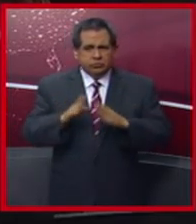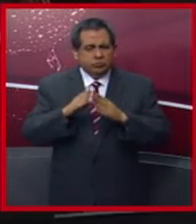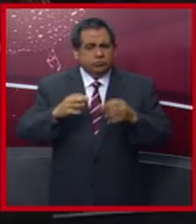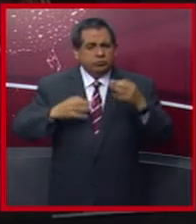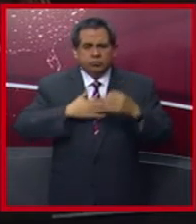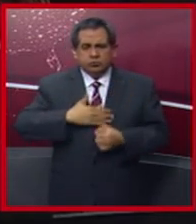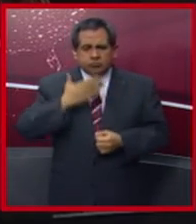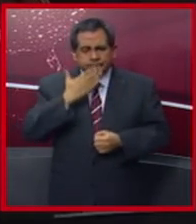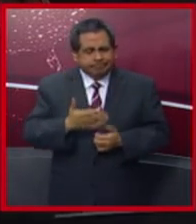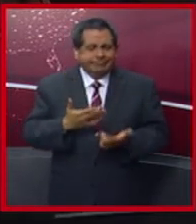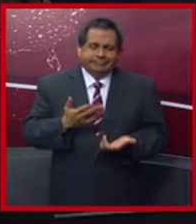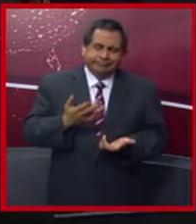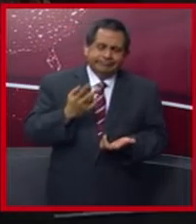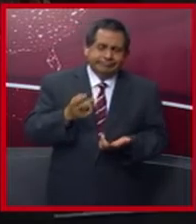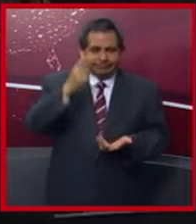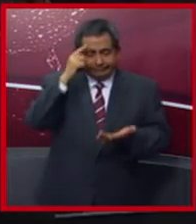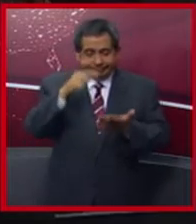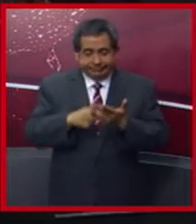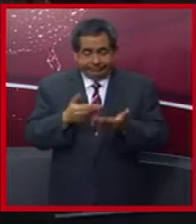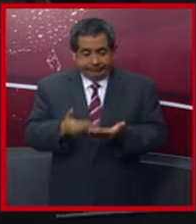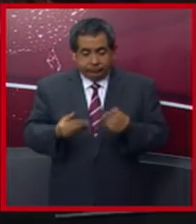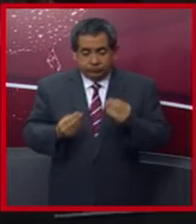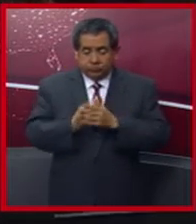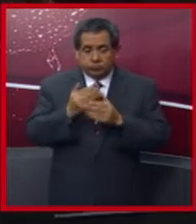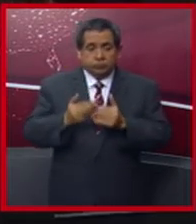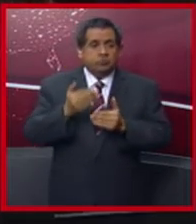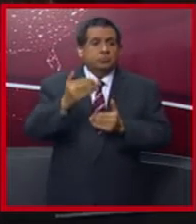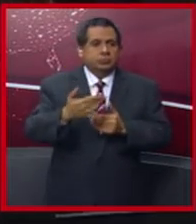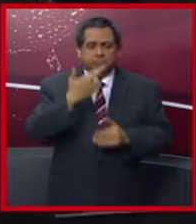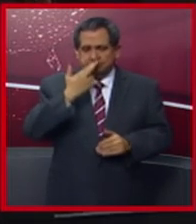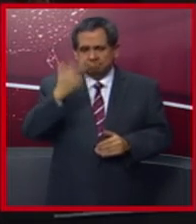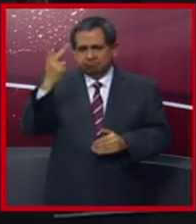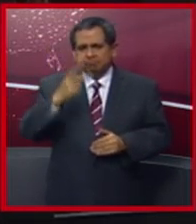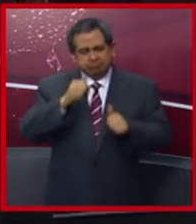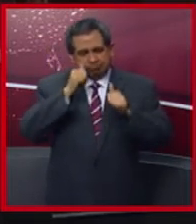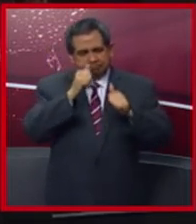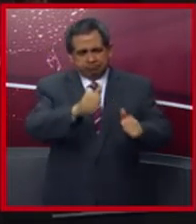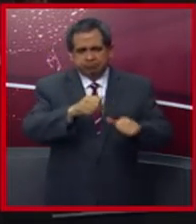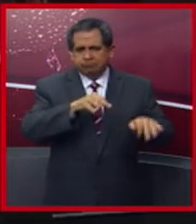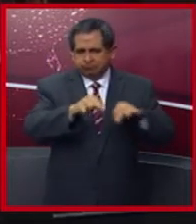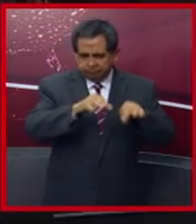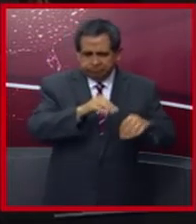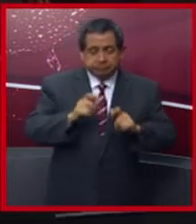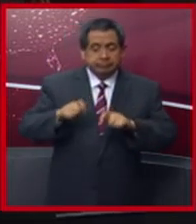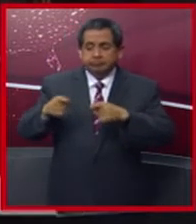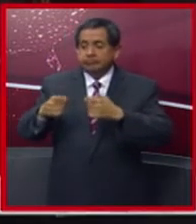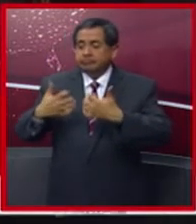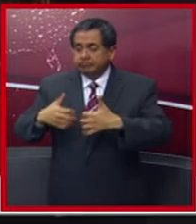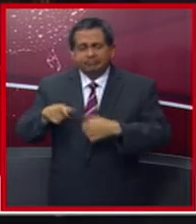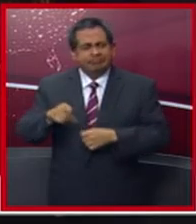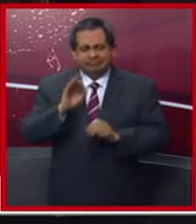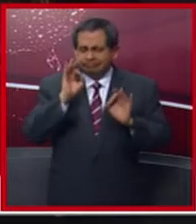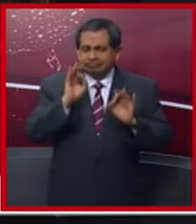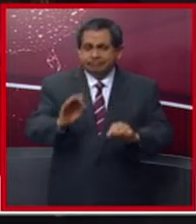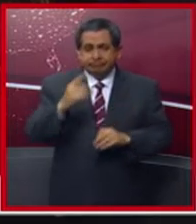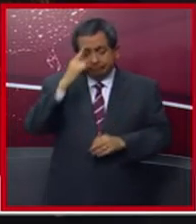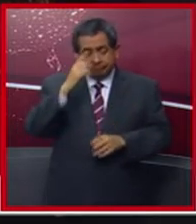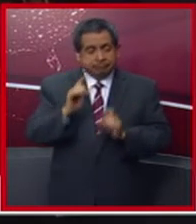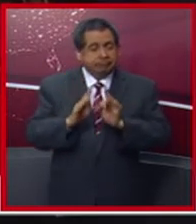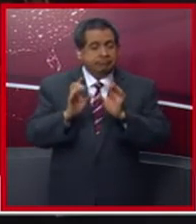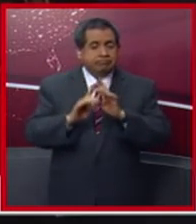impartición propia de la misma. Creo que damos la solución a los trabajadores, damos la solución a los empleadores, para que en este tipo de